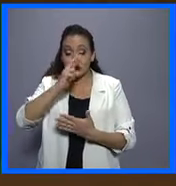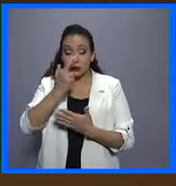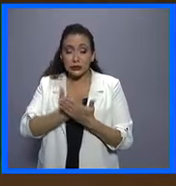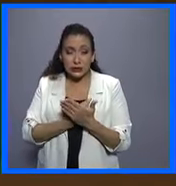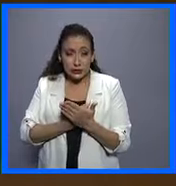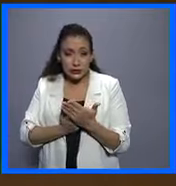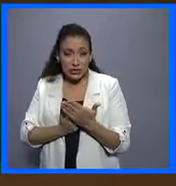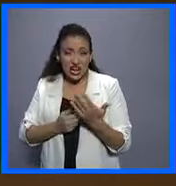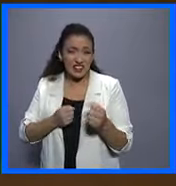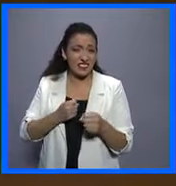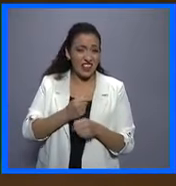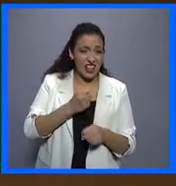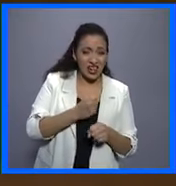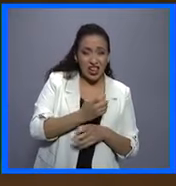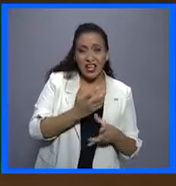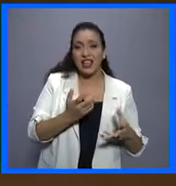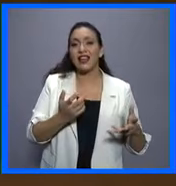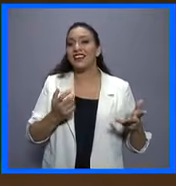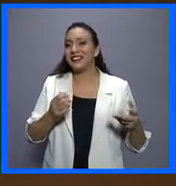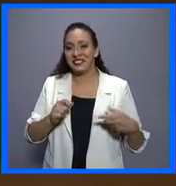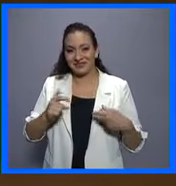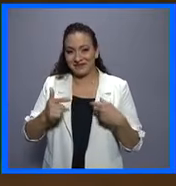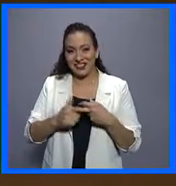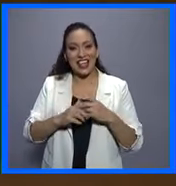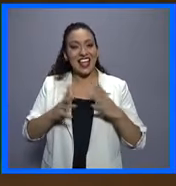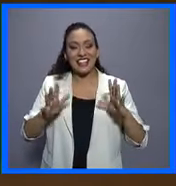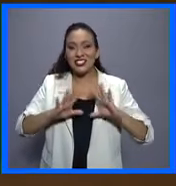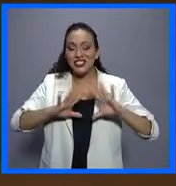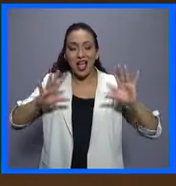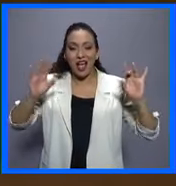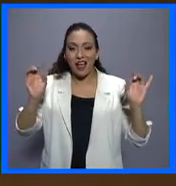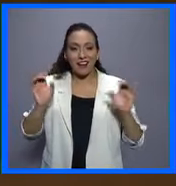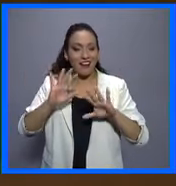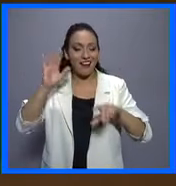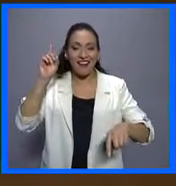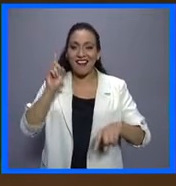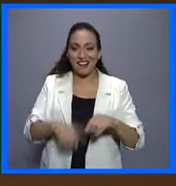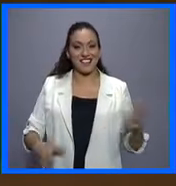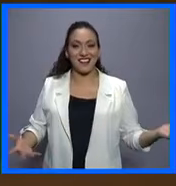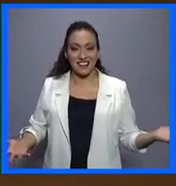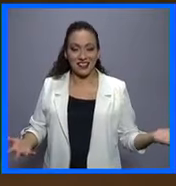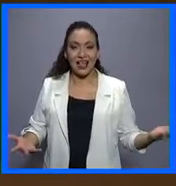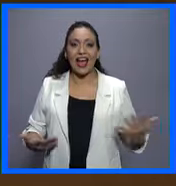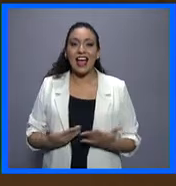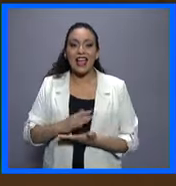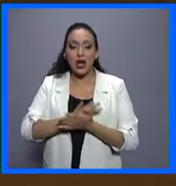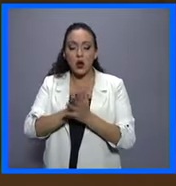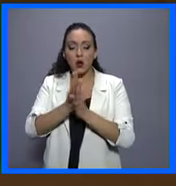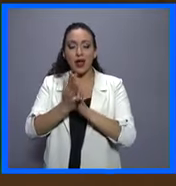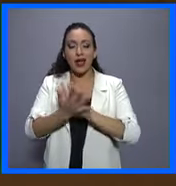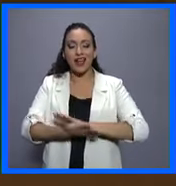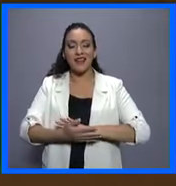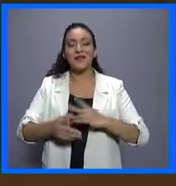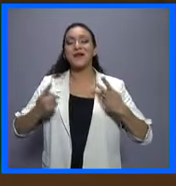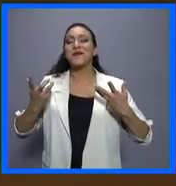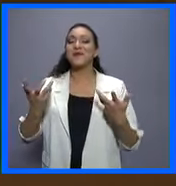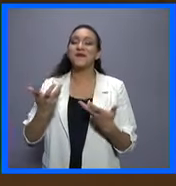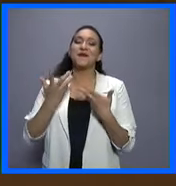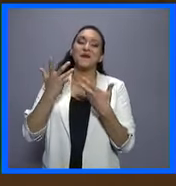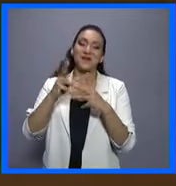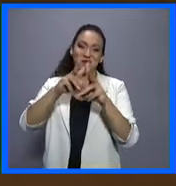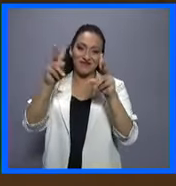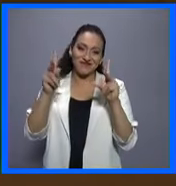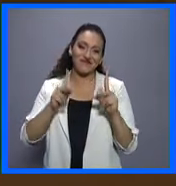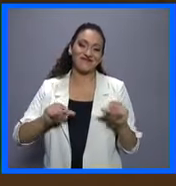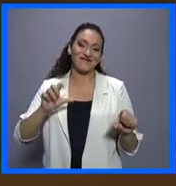referente de alguna forma queda exorcizada con un espíritu esperanzador